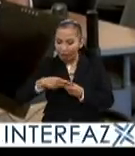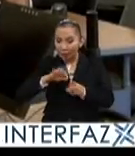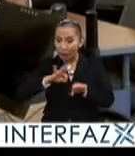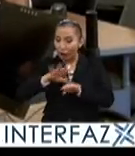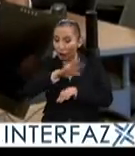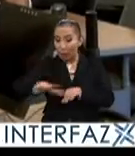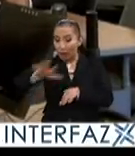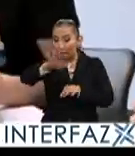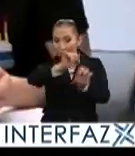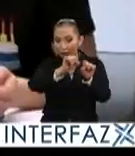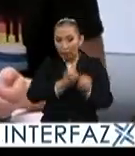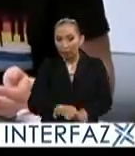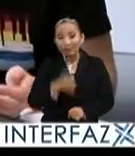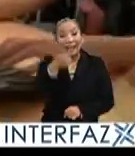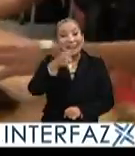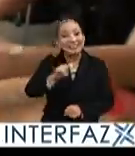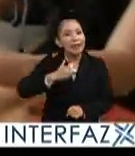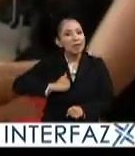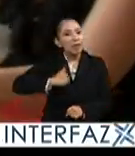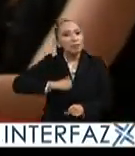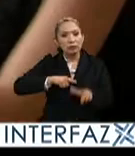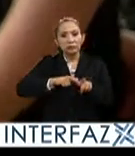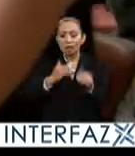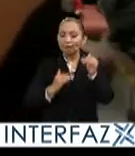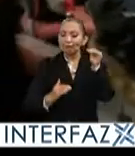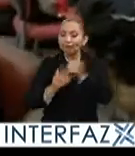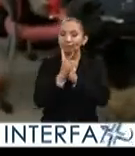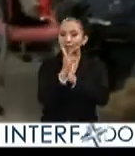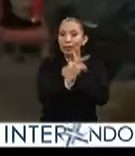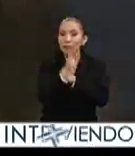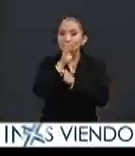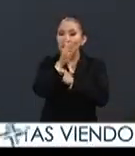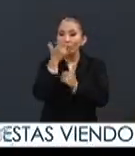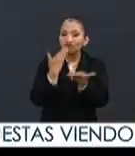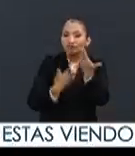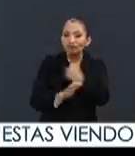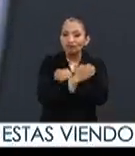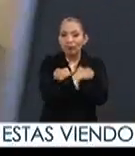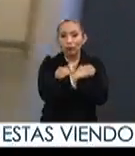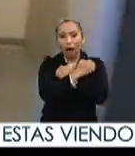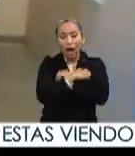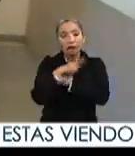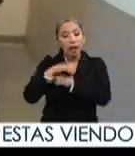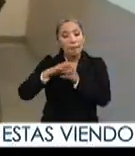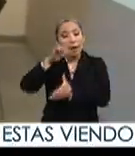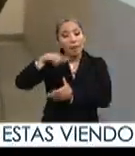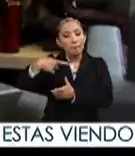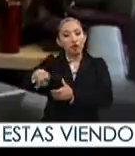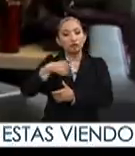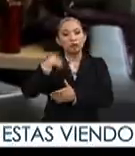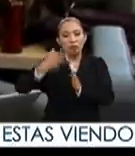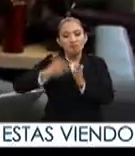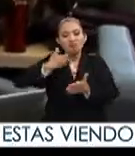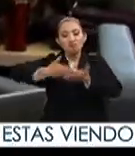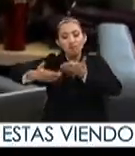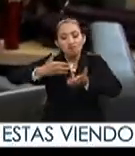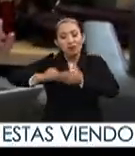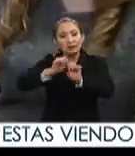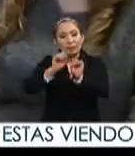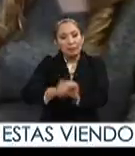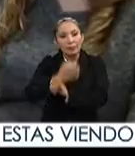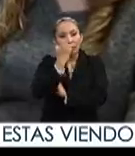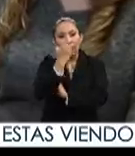trabajados en todas las aulas. Es así que Canadá se mantiene como uno de los países con mayor éxito educativo, en gran parte por su continua innovación en sus